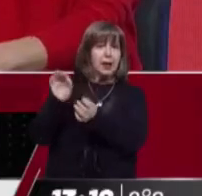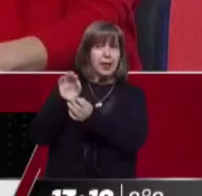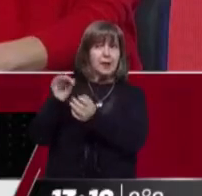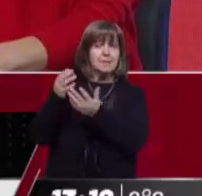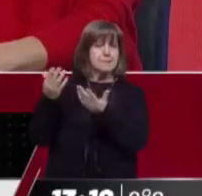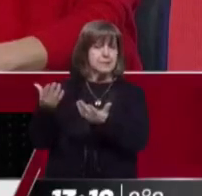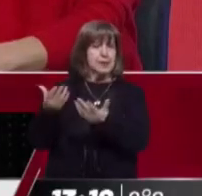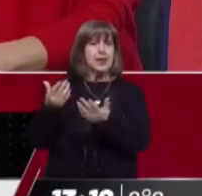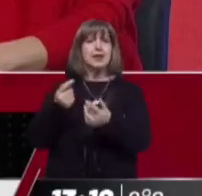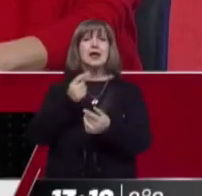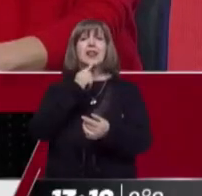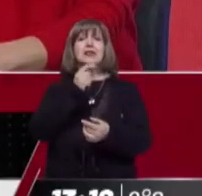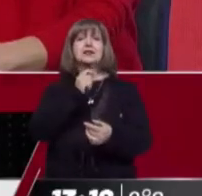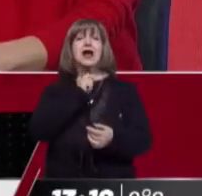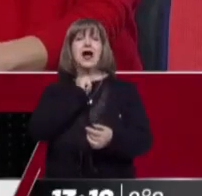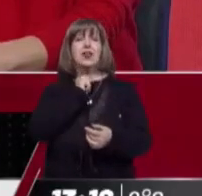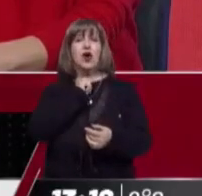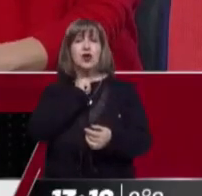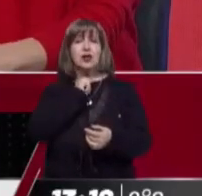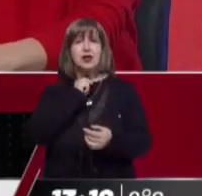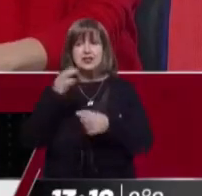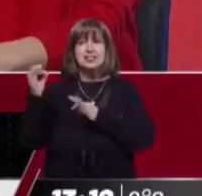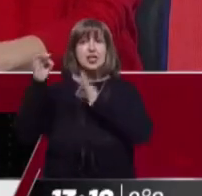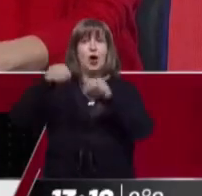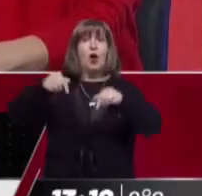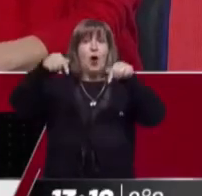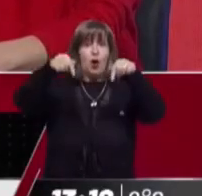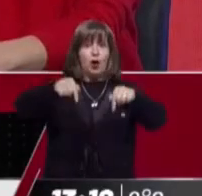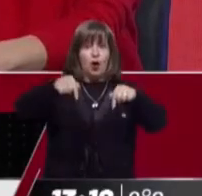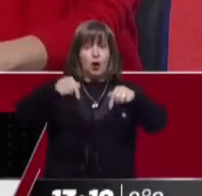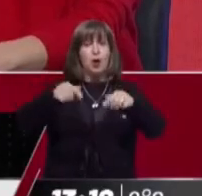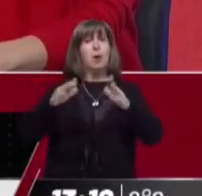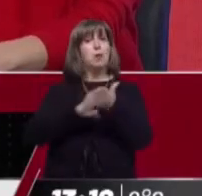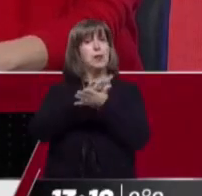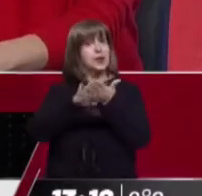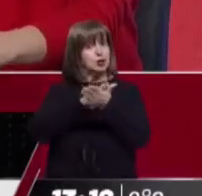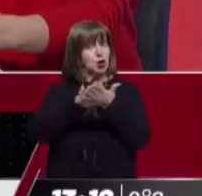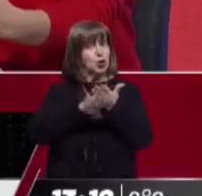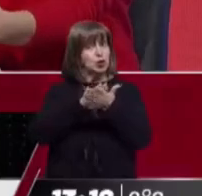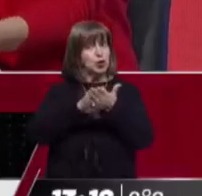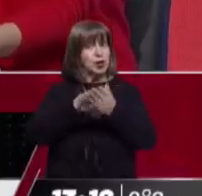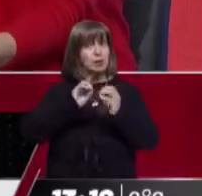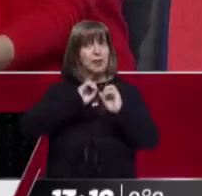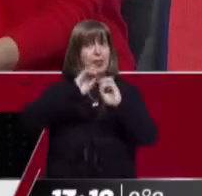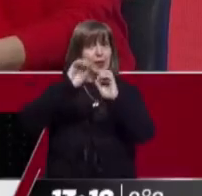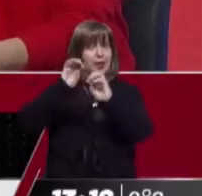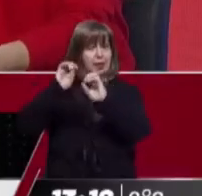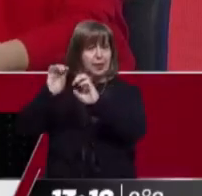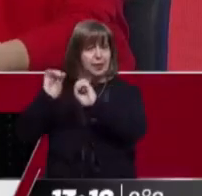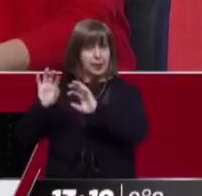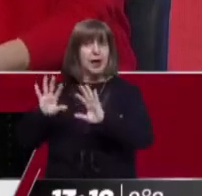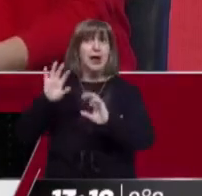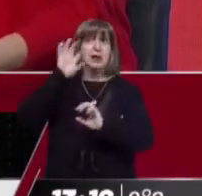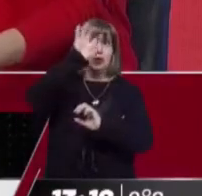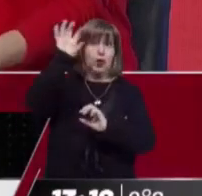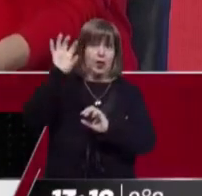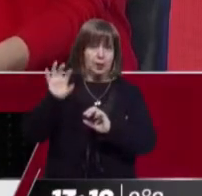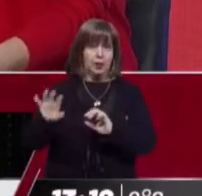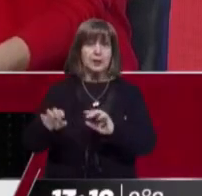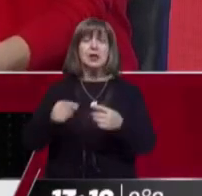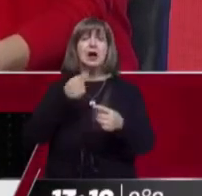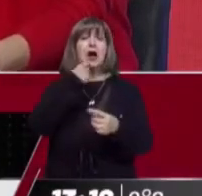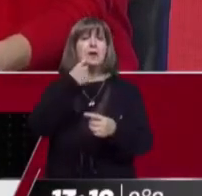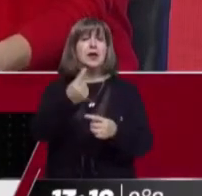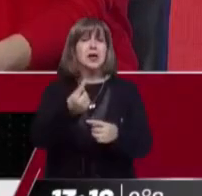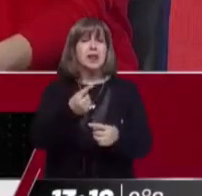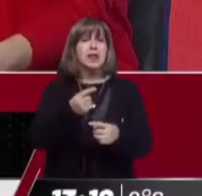declara Manuel adorni es que ese barco llegó el día de hoy y eso podría solucionar el problema que se está viendo ahora de la falta de gas en todo el país si quieren escuchamos